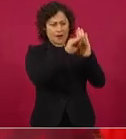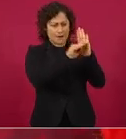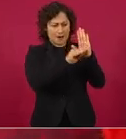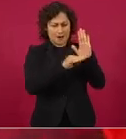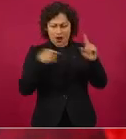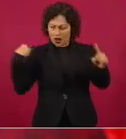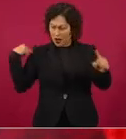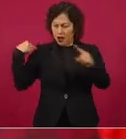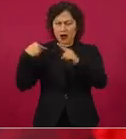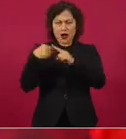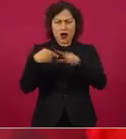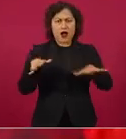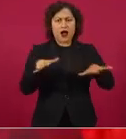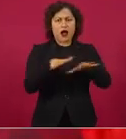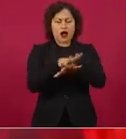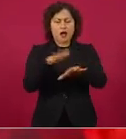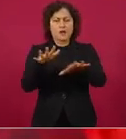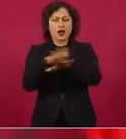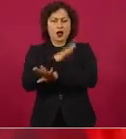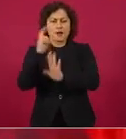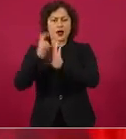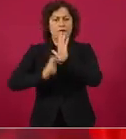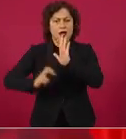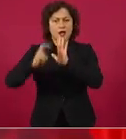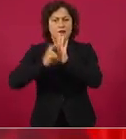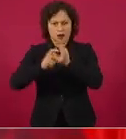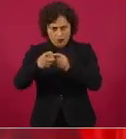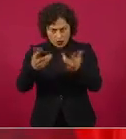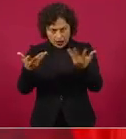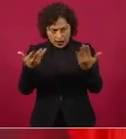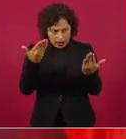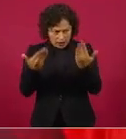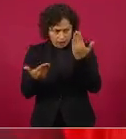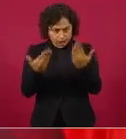Un día que no se nos olvide, Jesús,